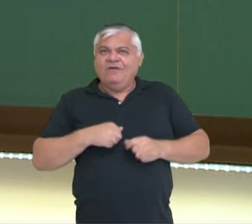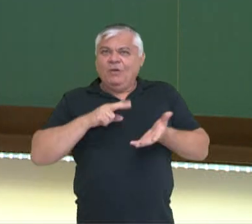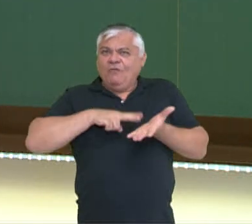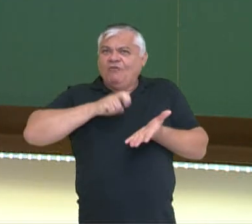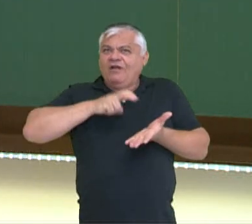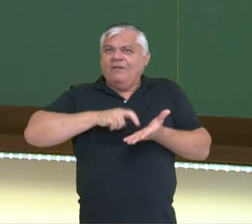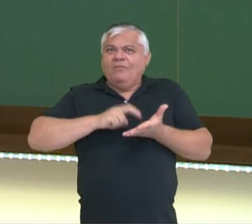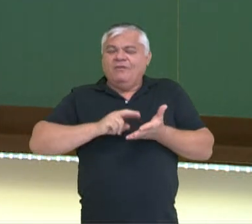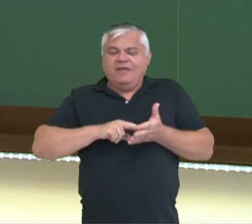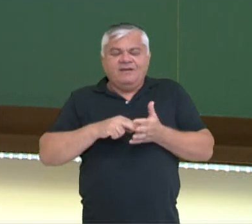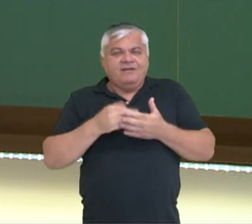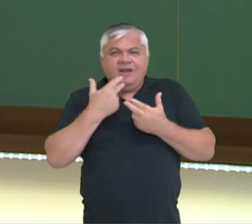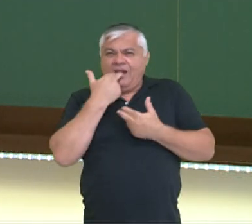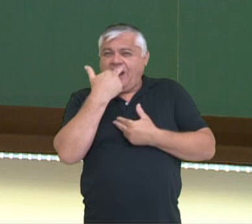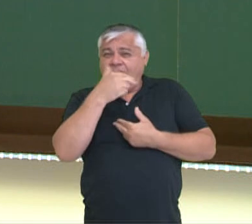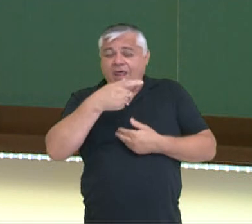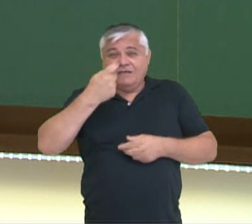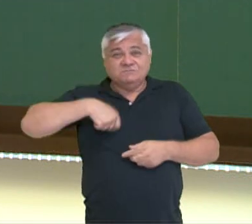língua espanhola, bien?